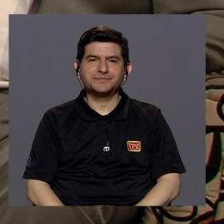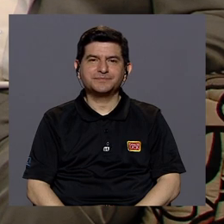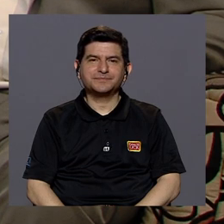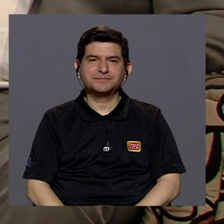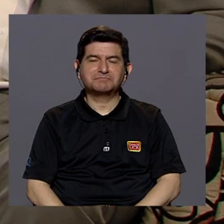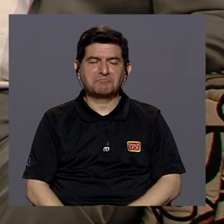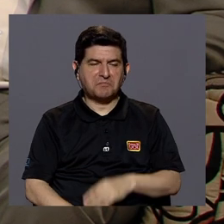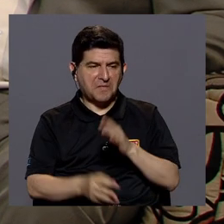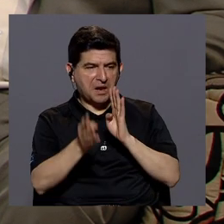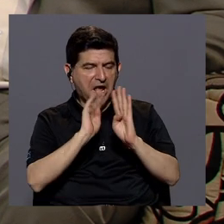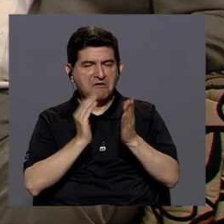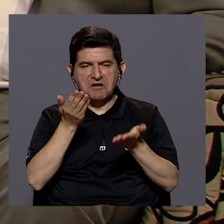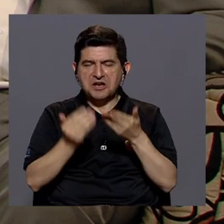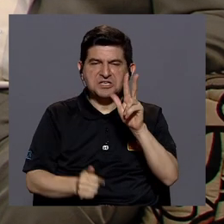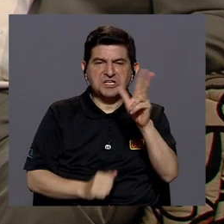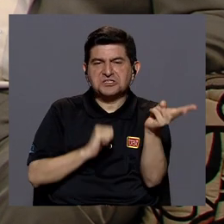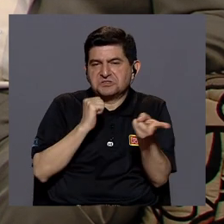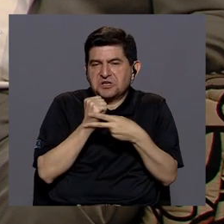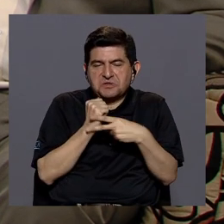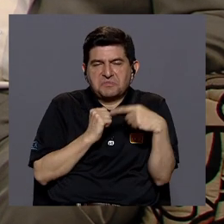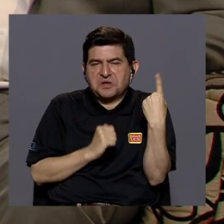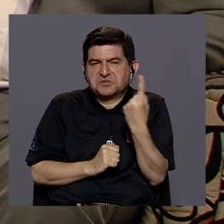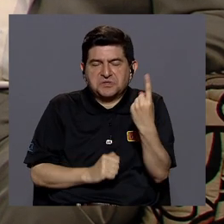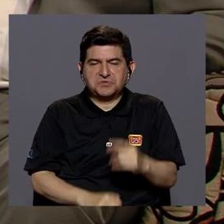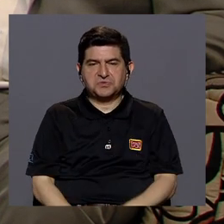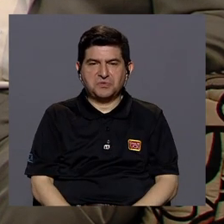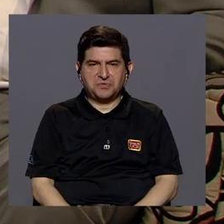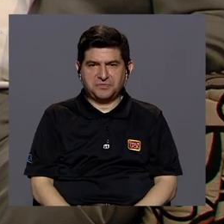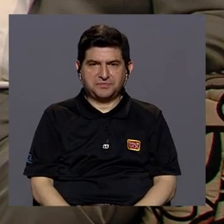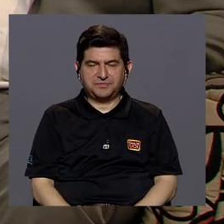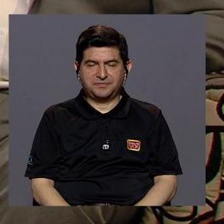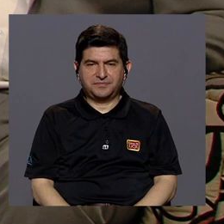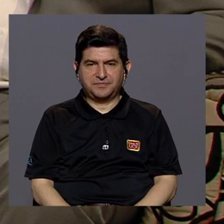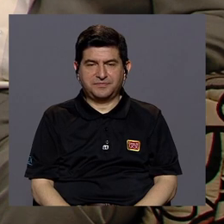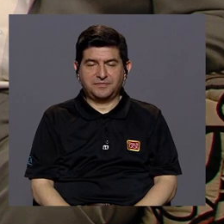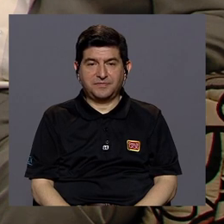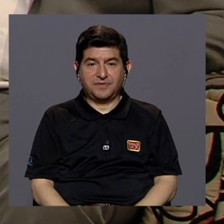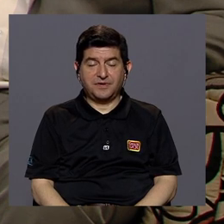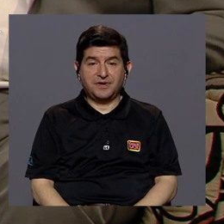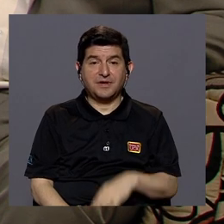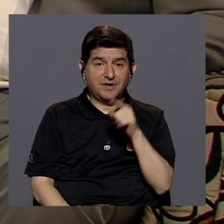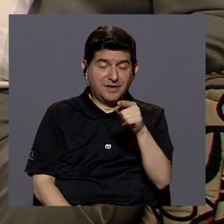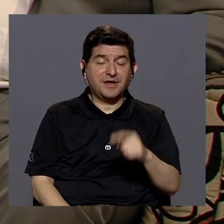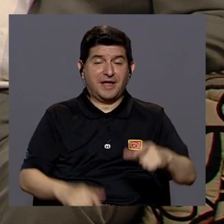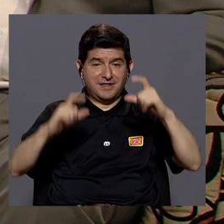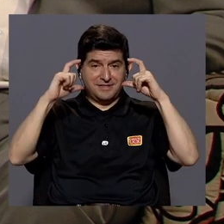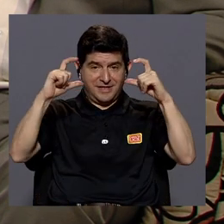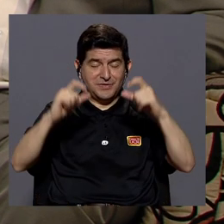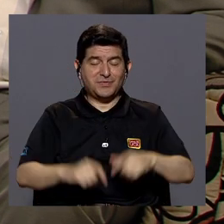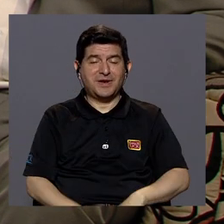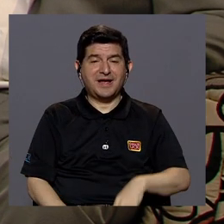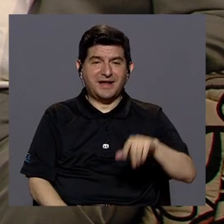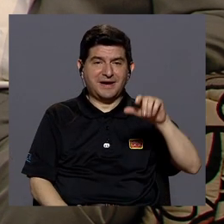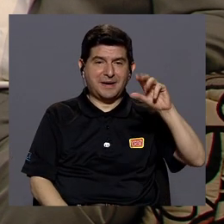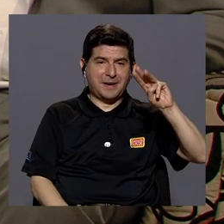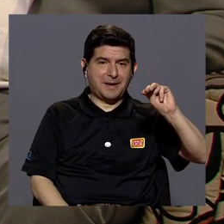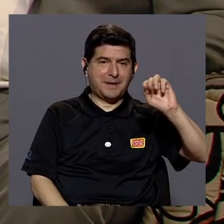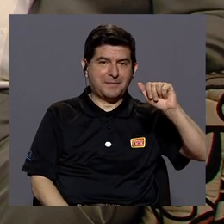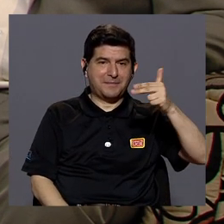Conversamos unas 3 veces, tal vez, todo el periodo. Que en estos días le dedicó el titular de La Machaca, casualmente.